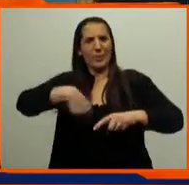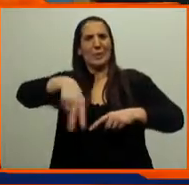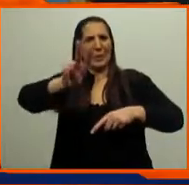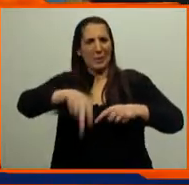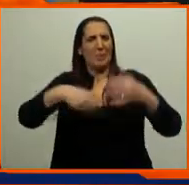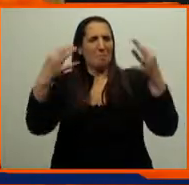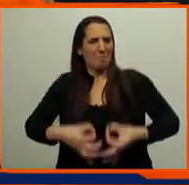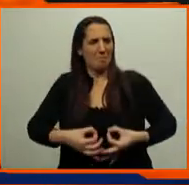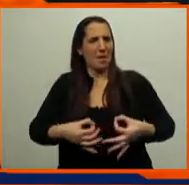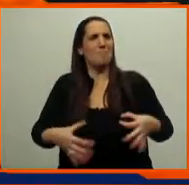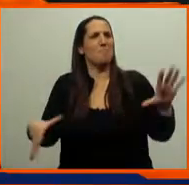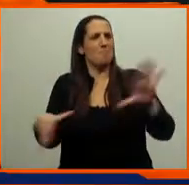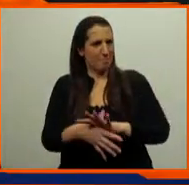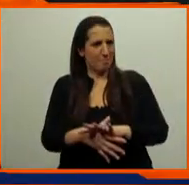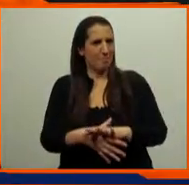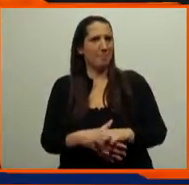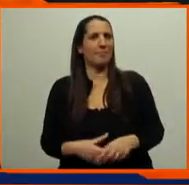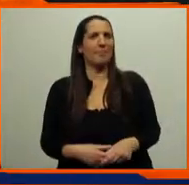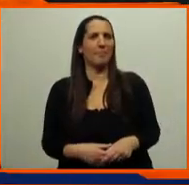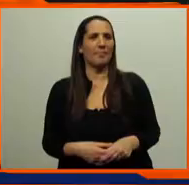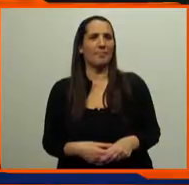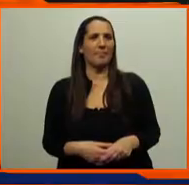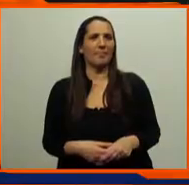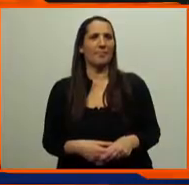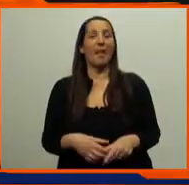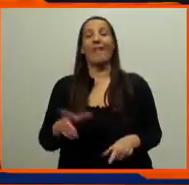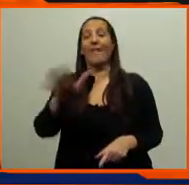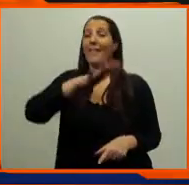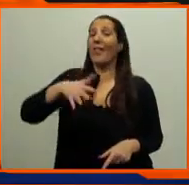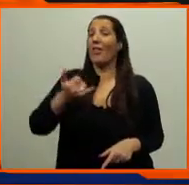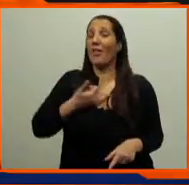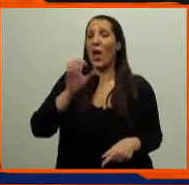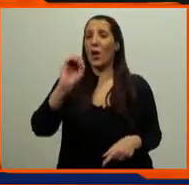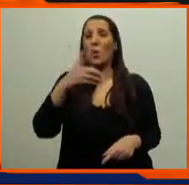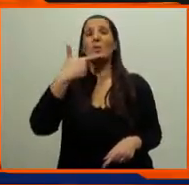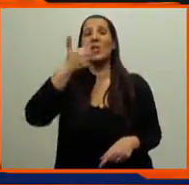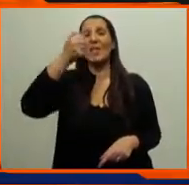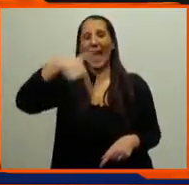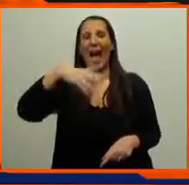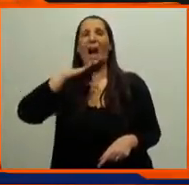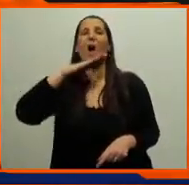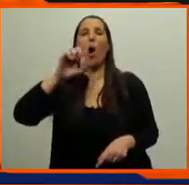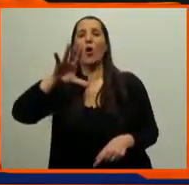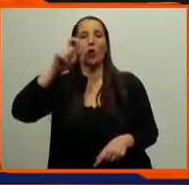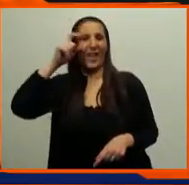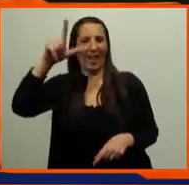Completamos las imágenes de lo más importante que ocurrió en el Club San Jorge con las paralelas.